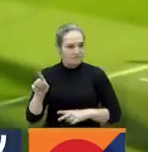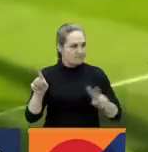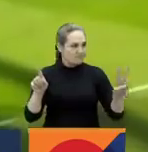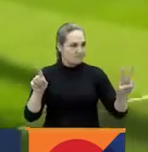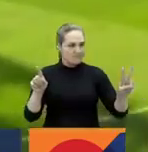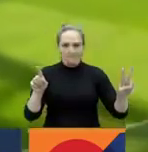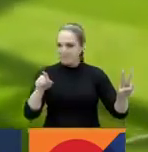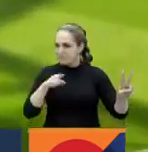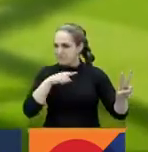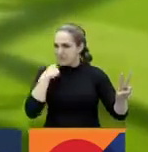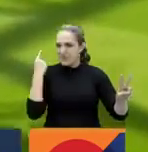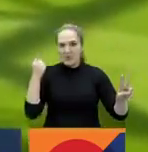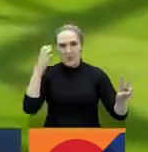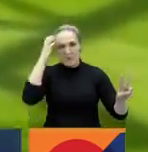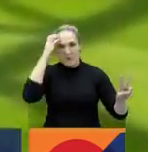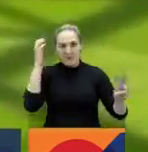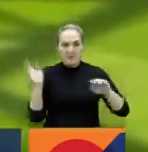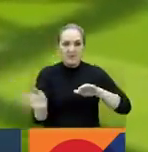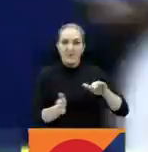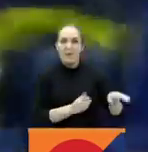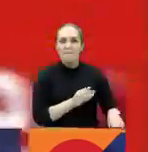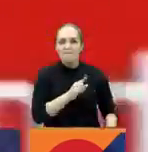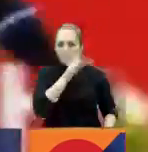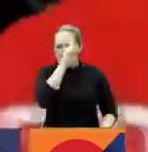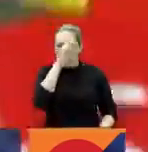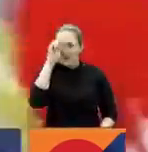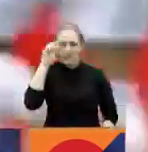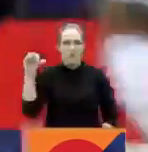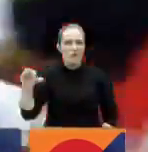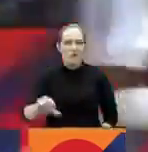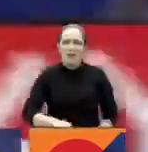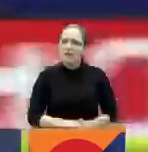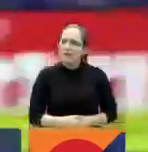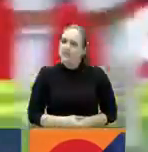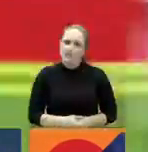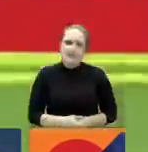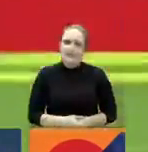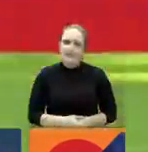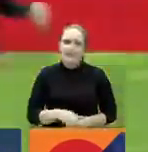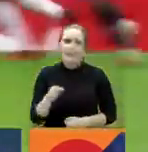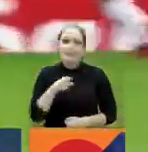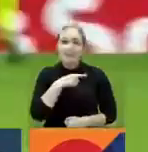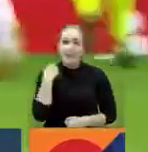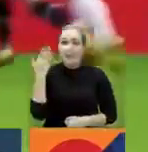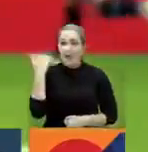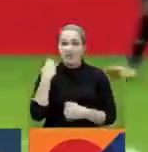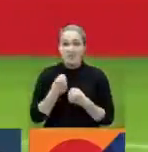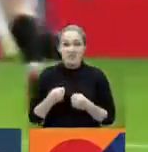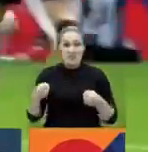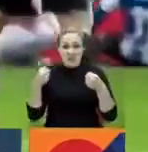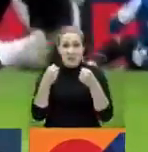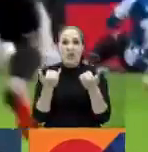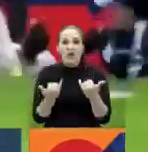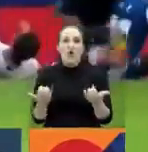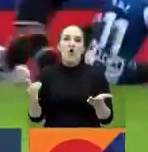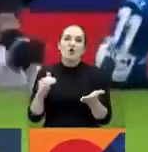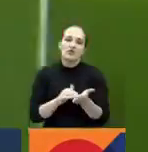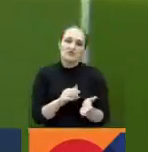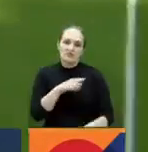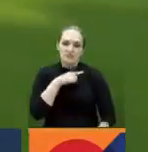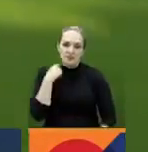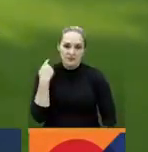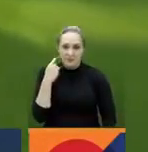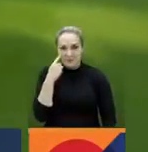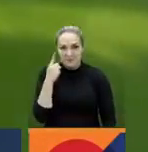como visitante al Bayern Múnich. Y el Real Madrid sí está muy mal. Perdió frente al Sheriff en la semana en Champions y aquí también iba a caer. Primero